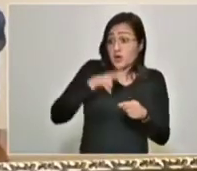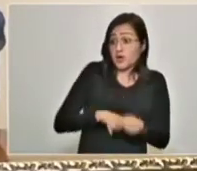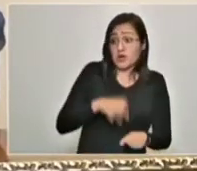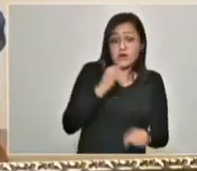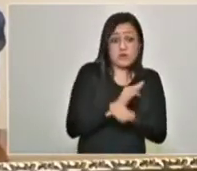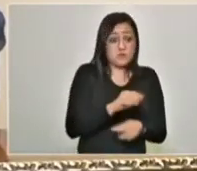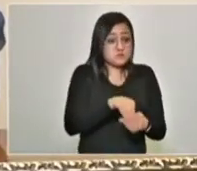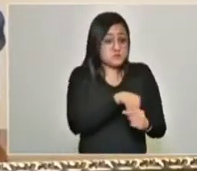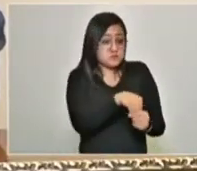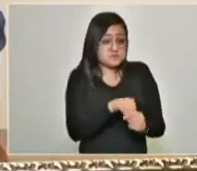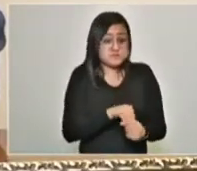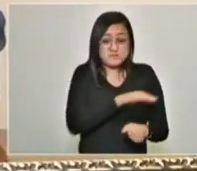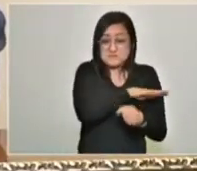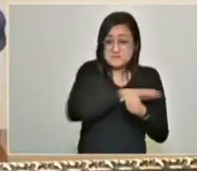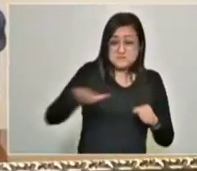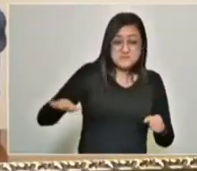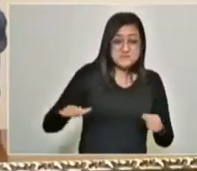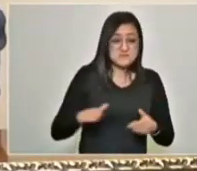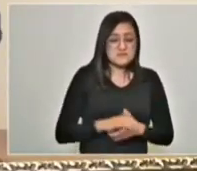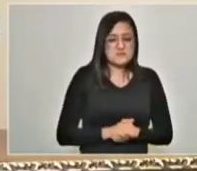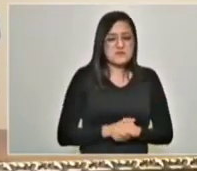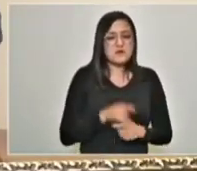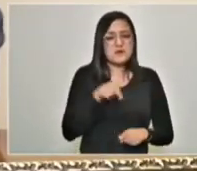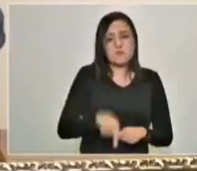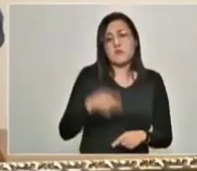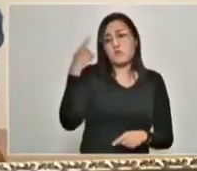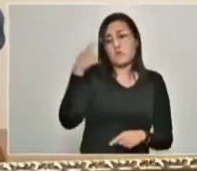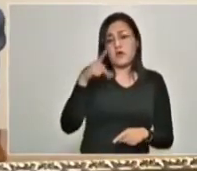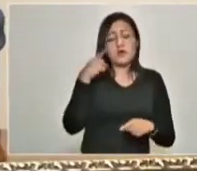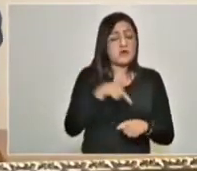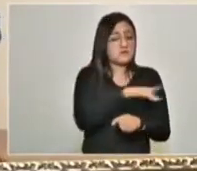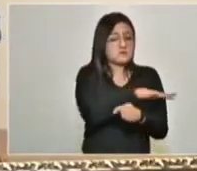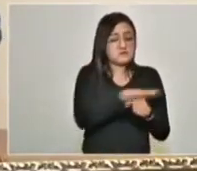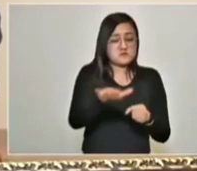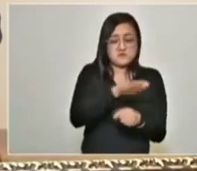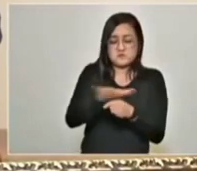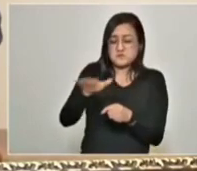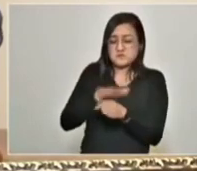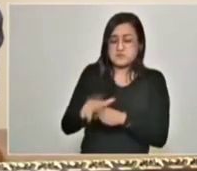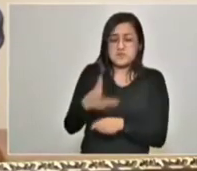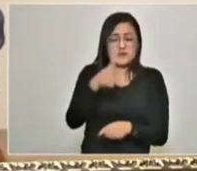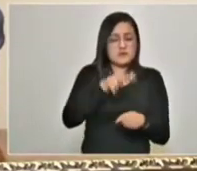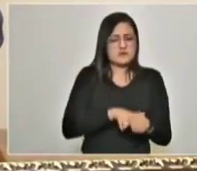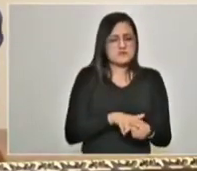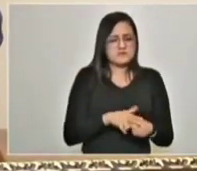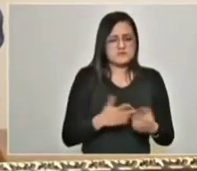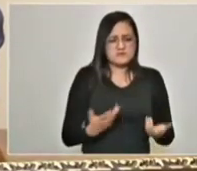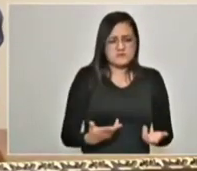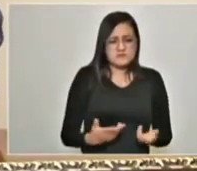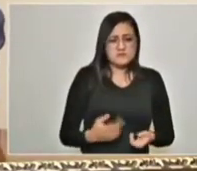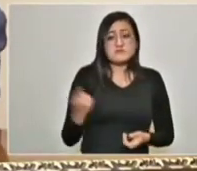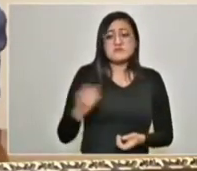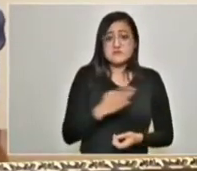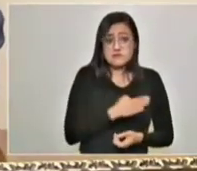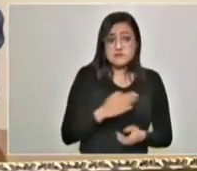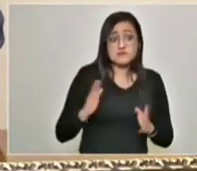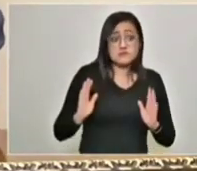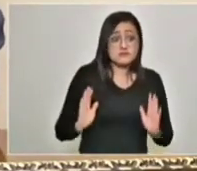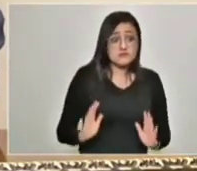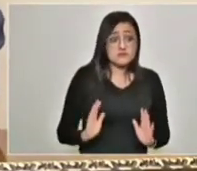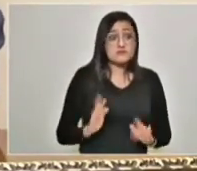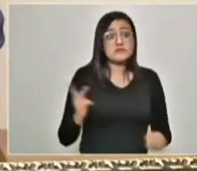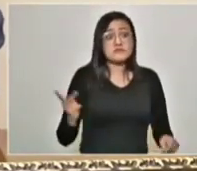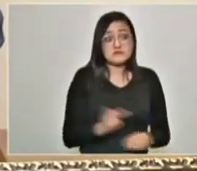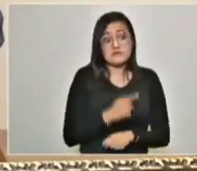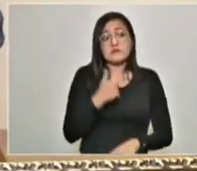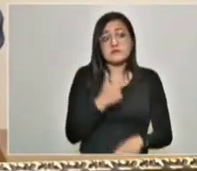están llenos. Y en Puebla están llenos los hospitales. Qué bueno que sucedan